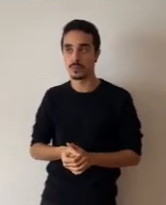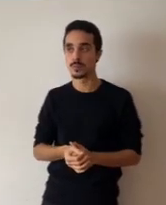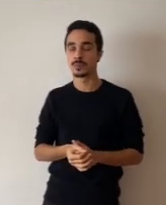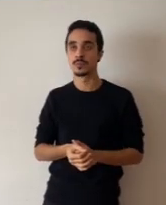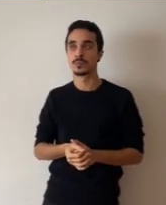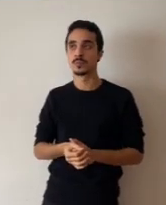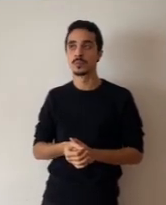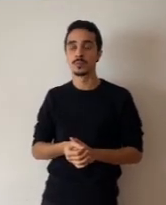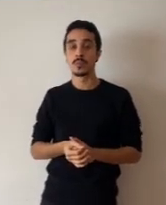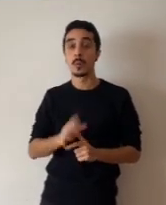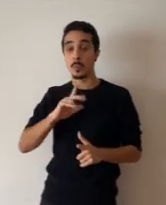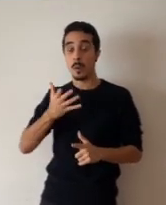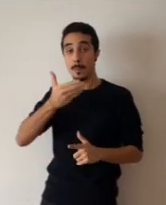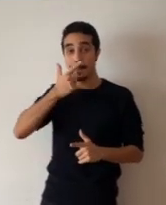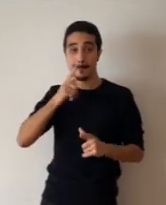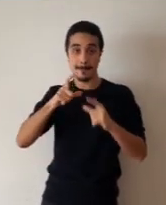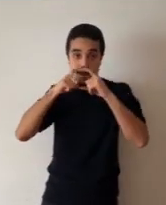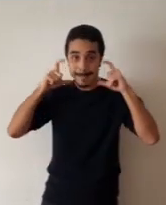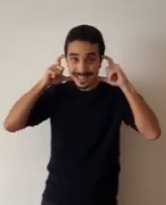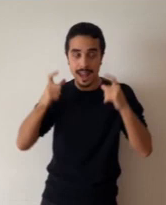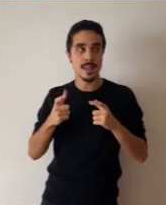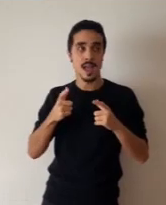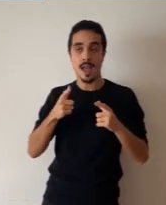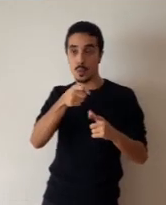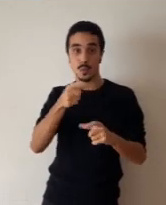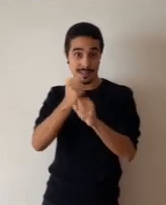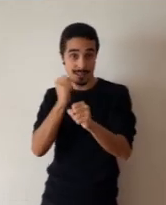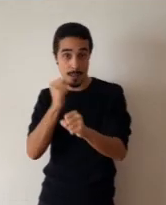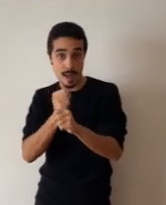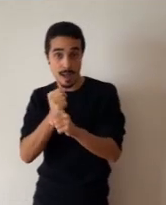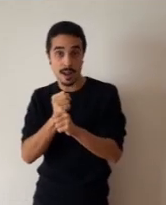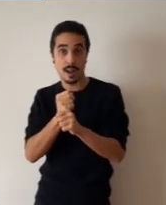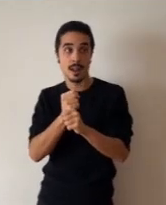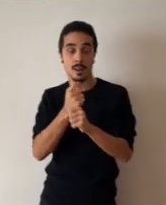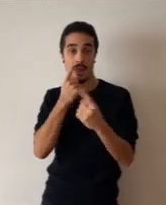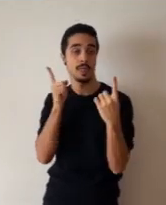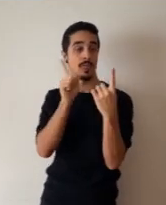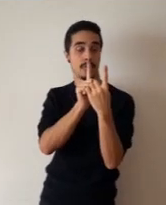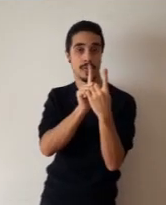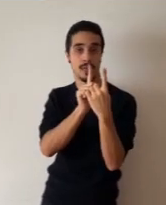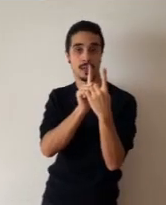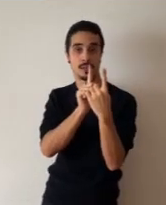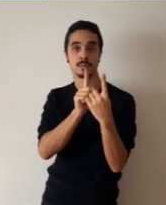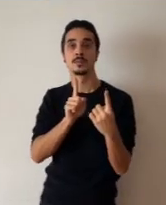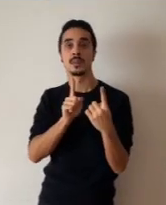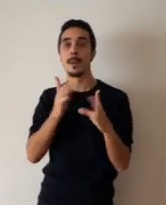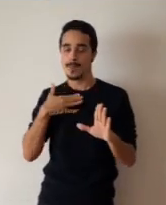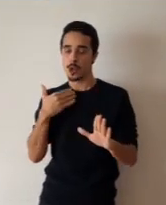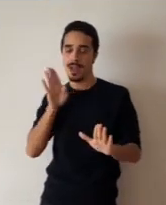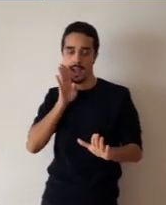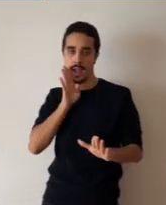de contagio. Utilizar mascarillas si tienes que trabajar próximo a otras